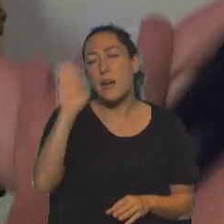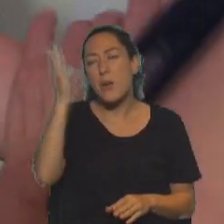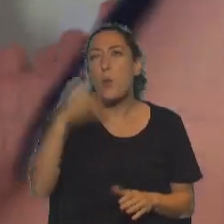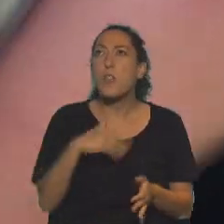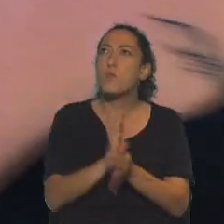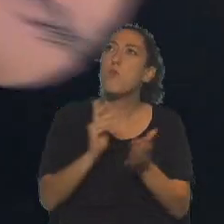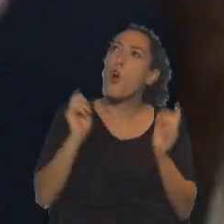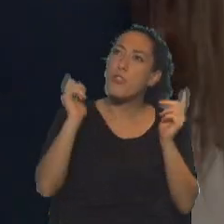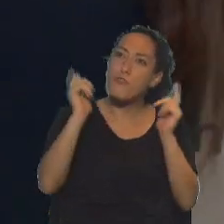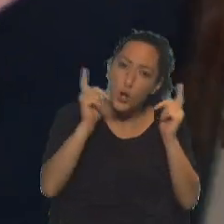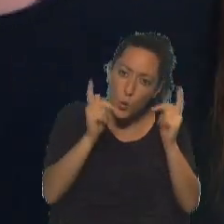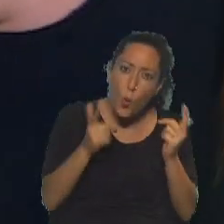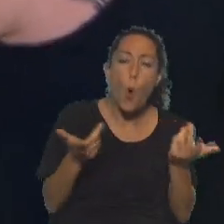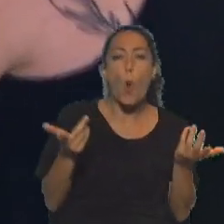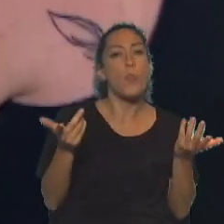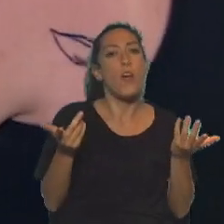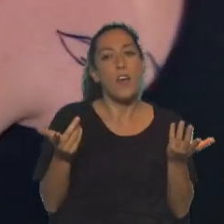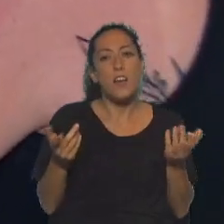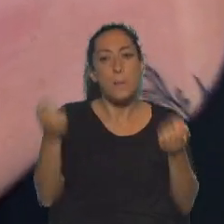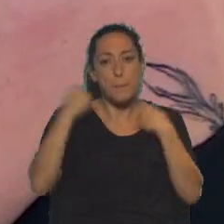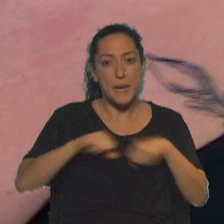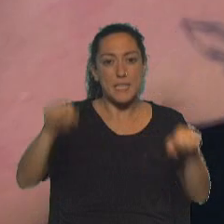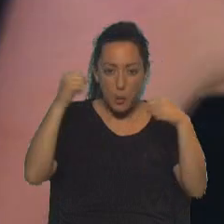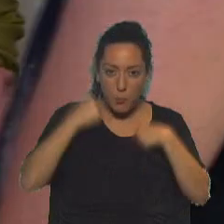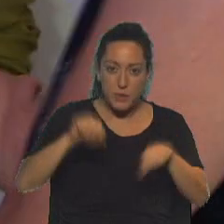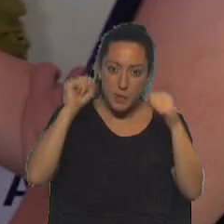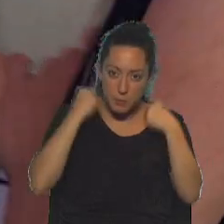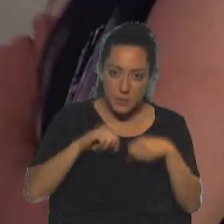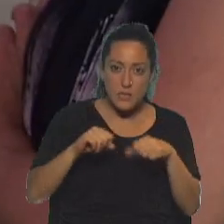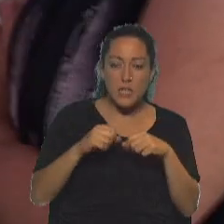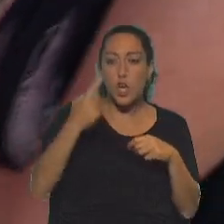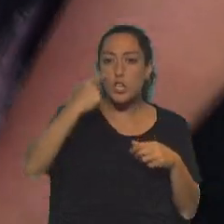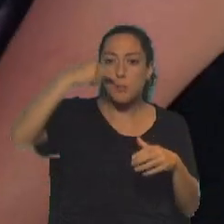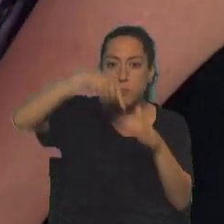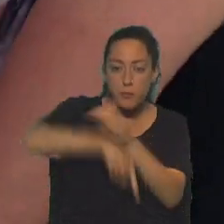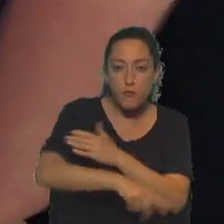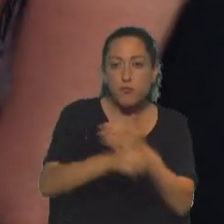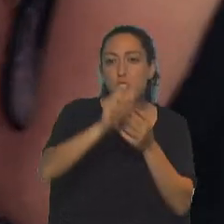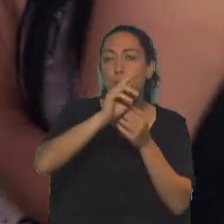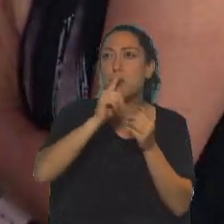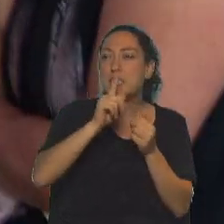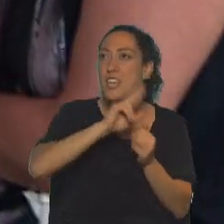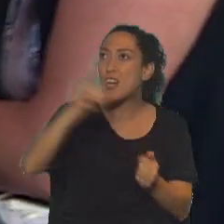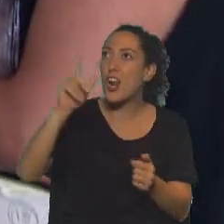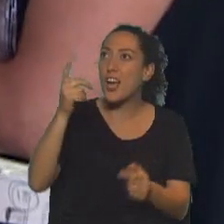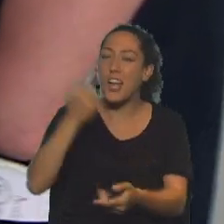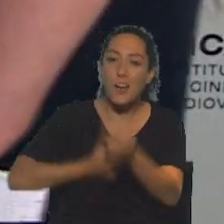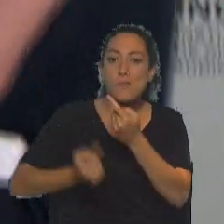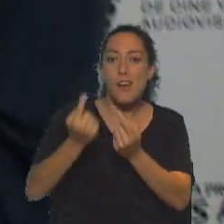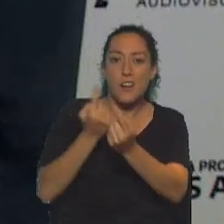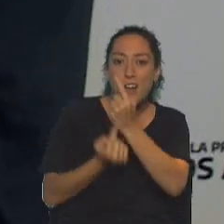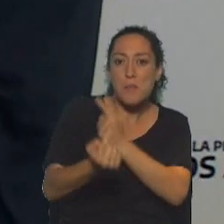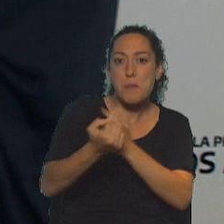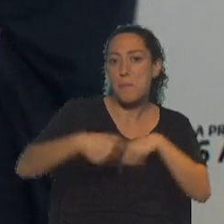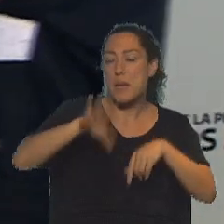mucho, pasarlo muy bien, ensayamos mucho y nos conocemos mucho, había que cambiar los roles, ¿no? Entonces eso era lo